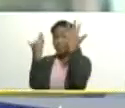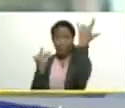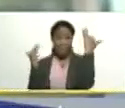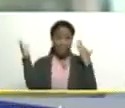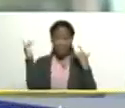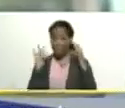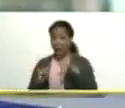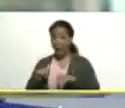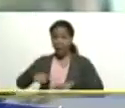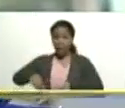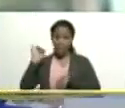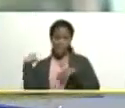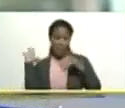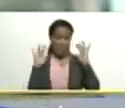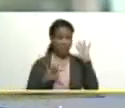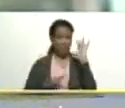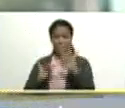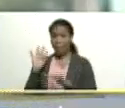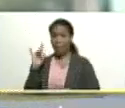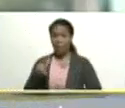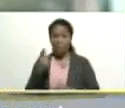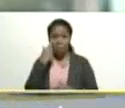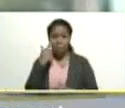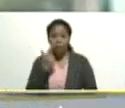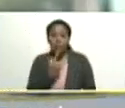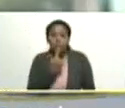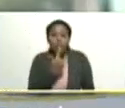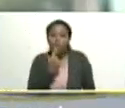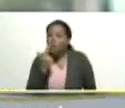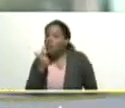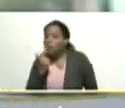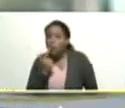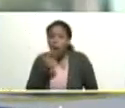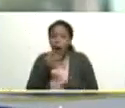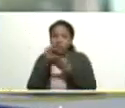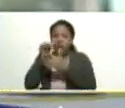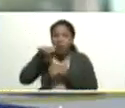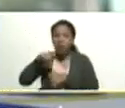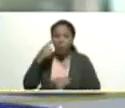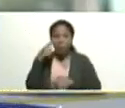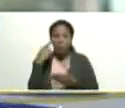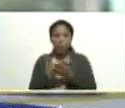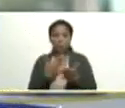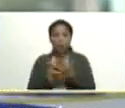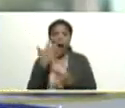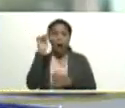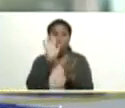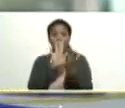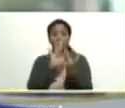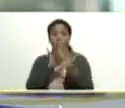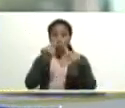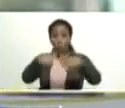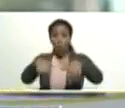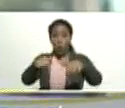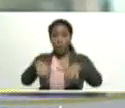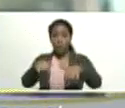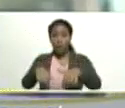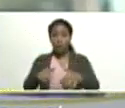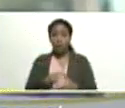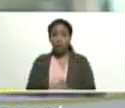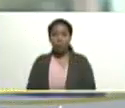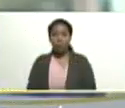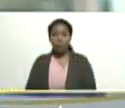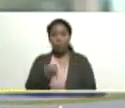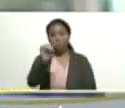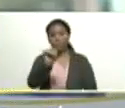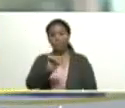vino a participar de esta tremenda expoferia. Mira, y tenemos un pase, Castro Sotelo. Así es, presidente. En